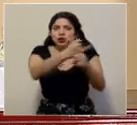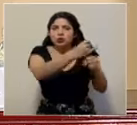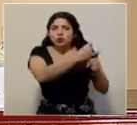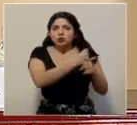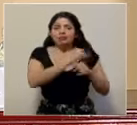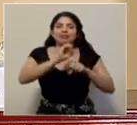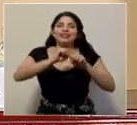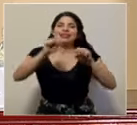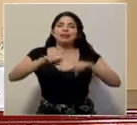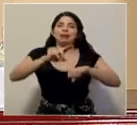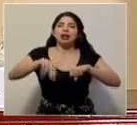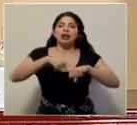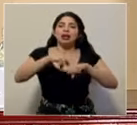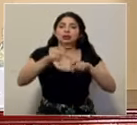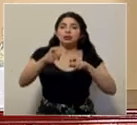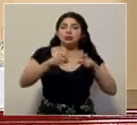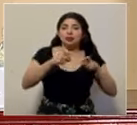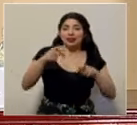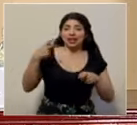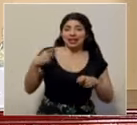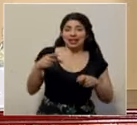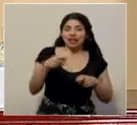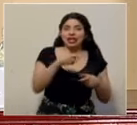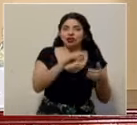del Sistema Nacional de Gestión del Riesgo para